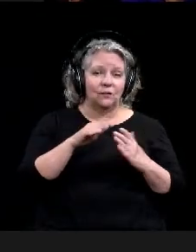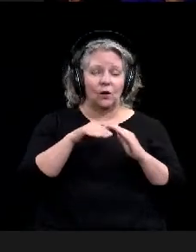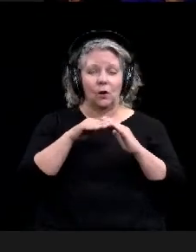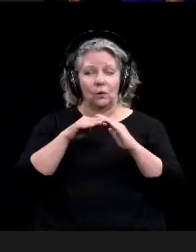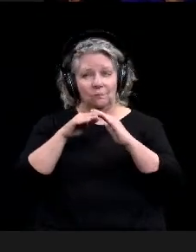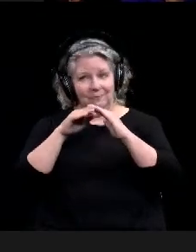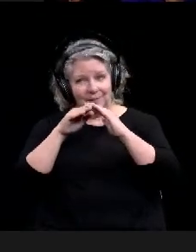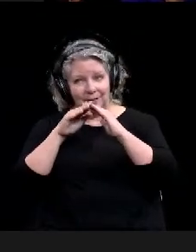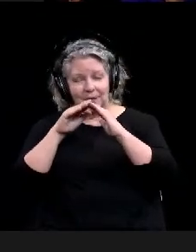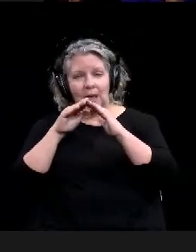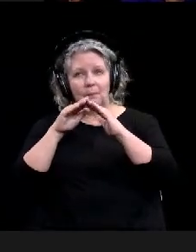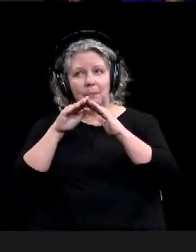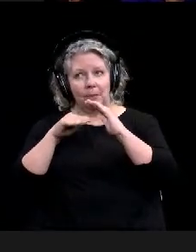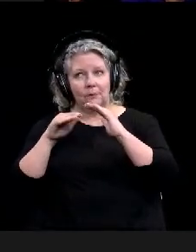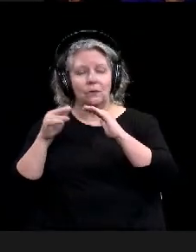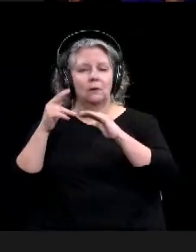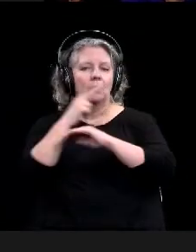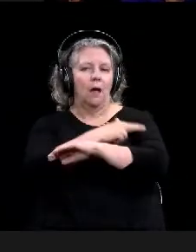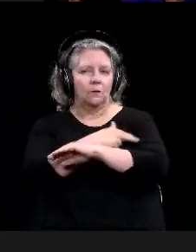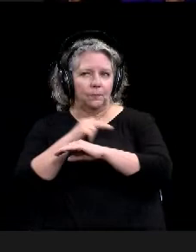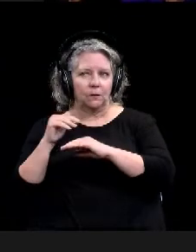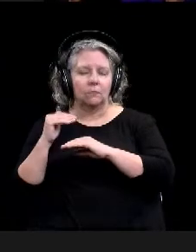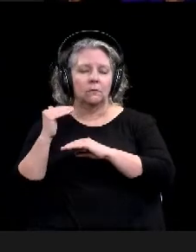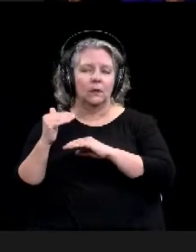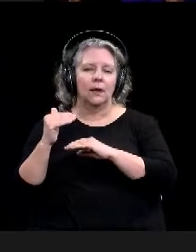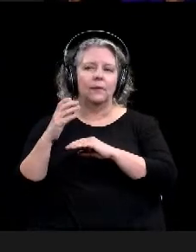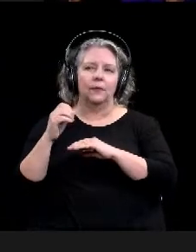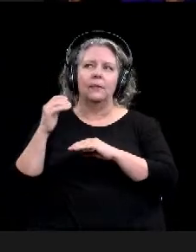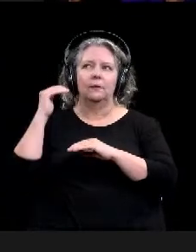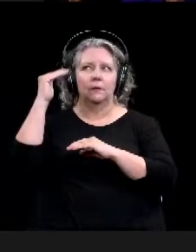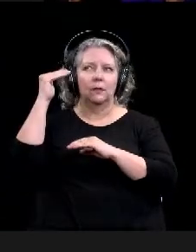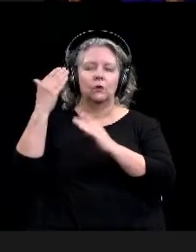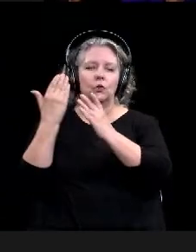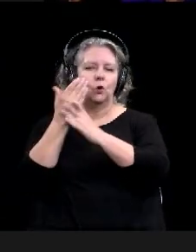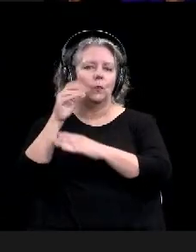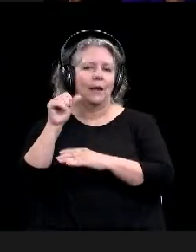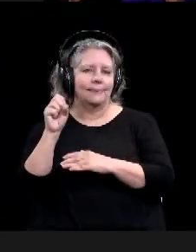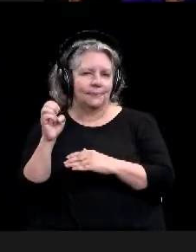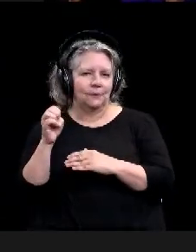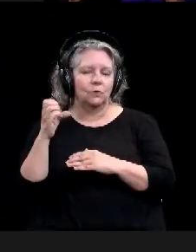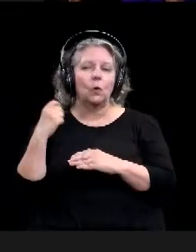ver que esos números estén bajando